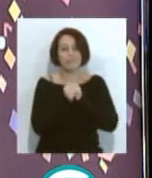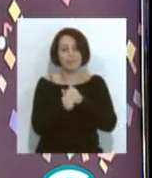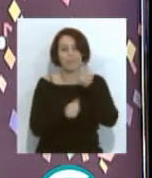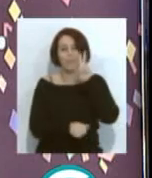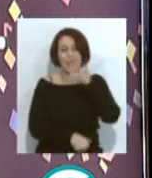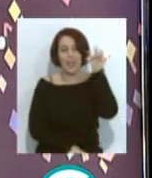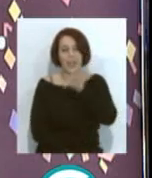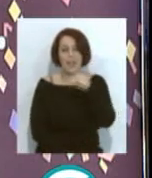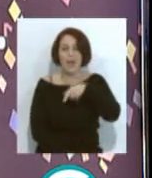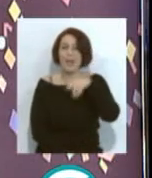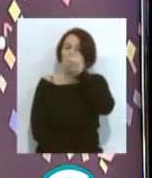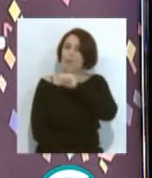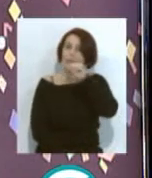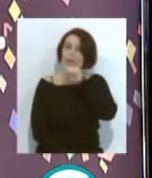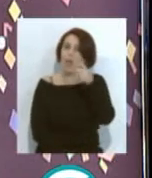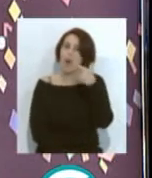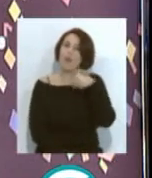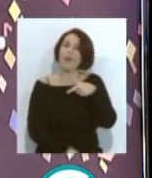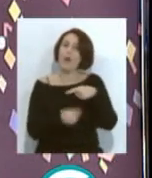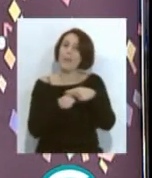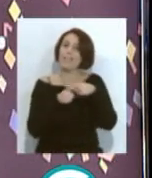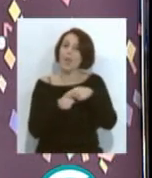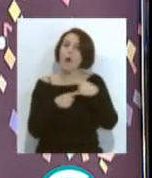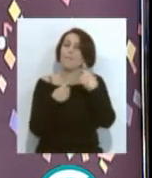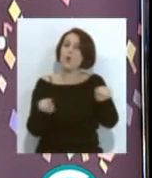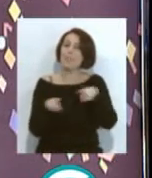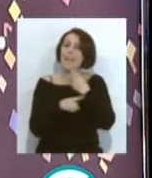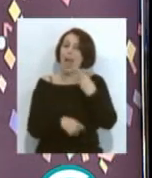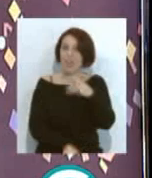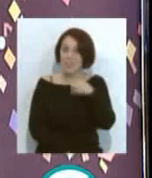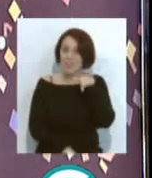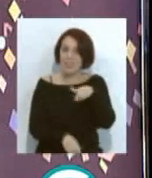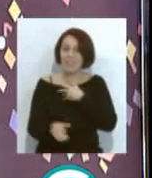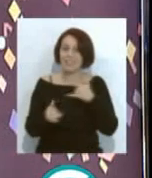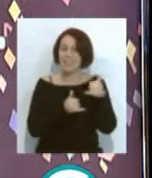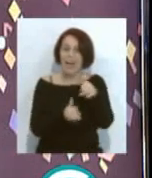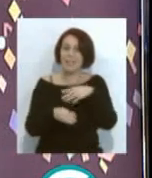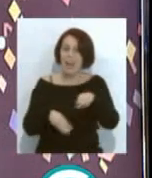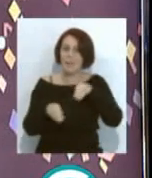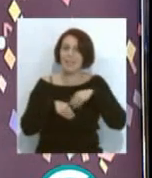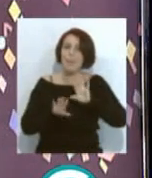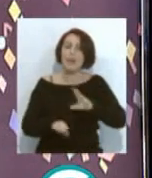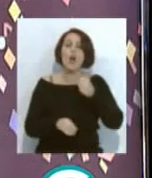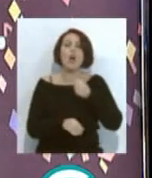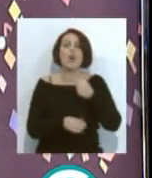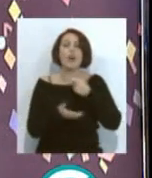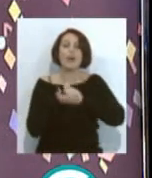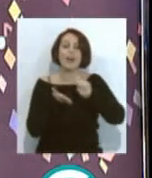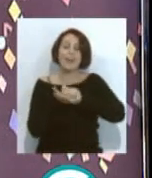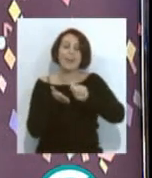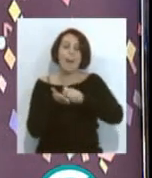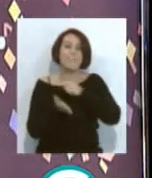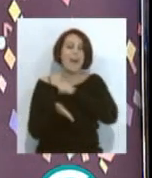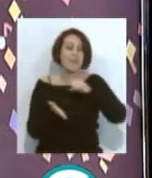ha compartido un paso doble con la música de David, con la música de Carretera y Manta, pero con una letra